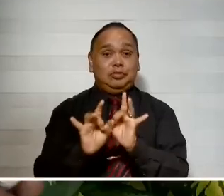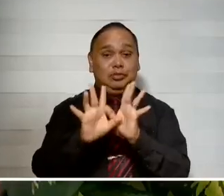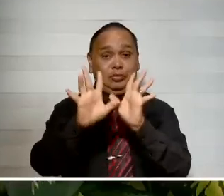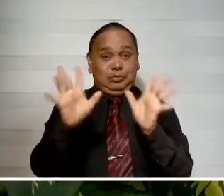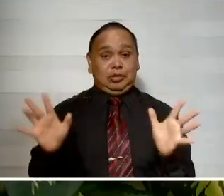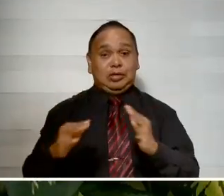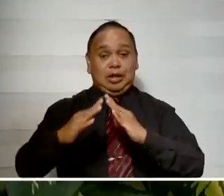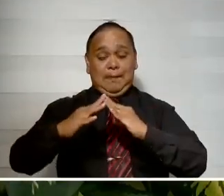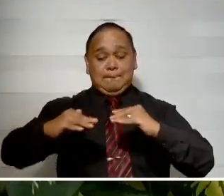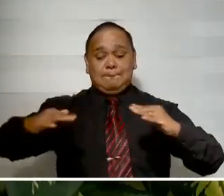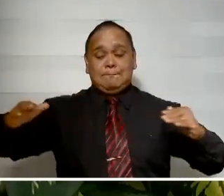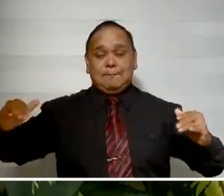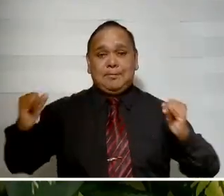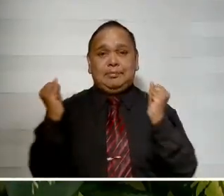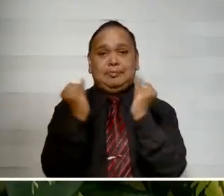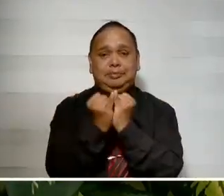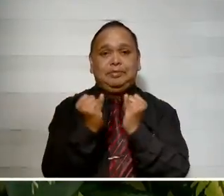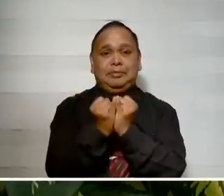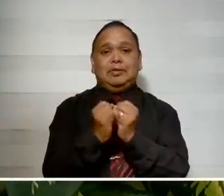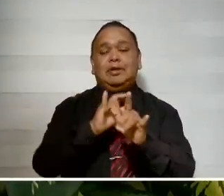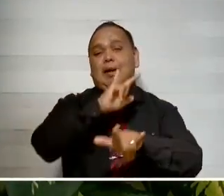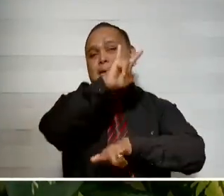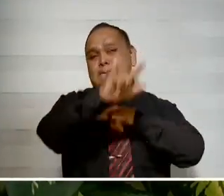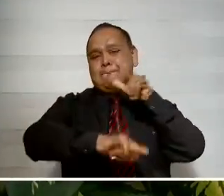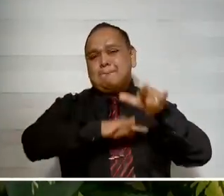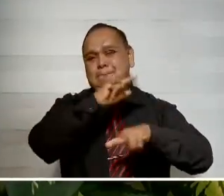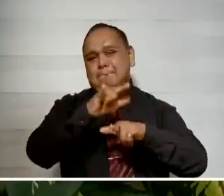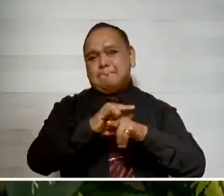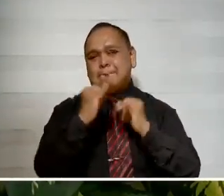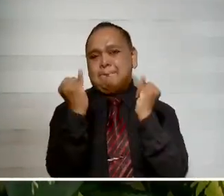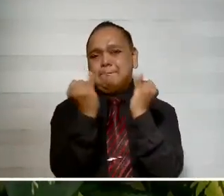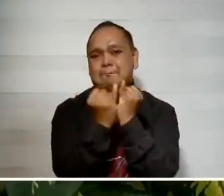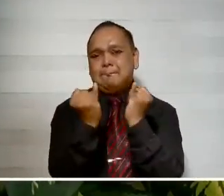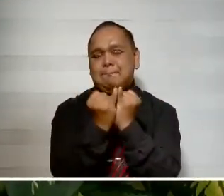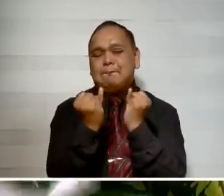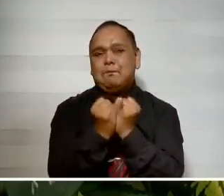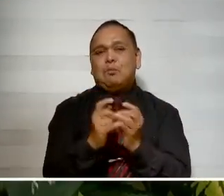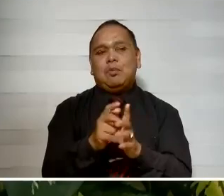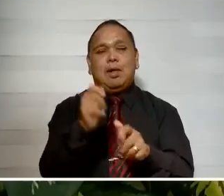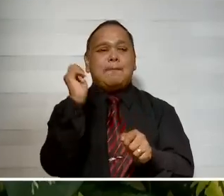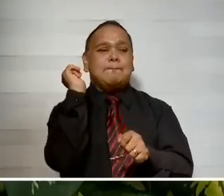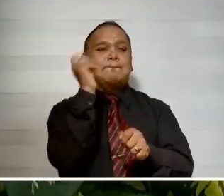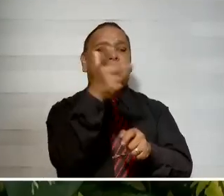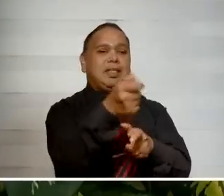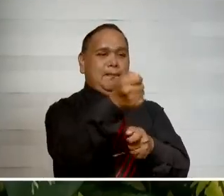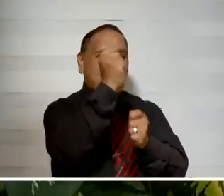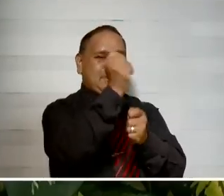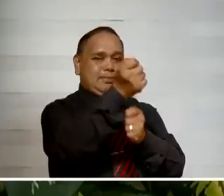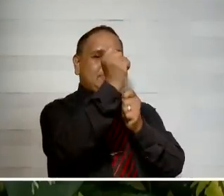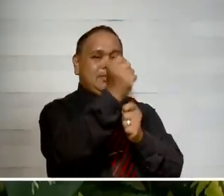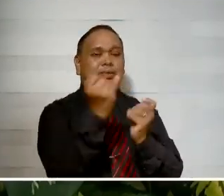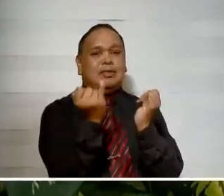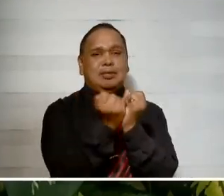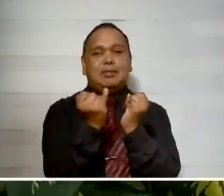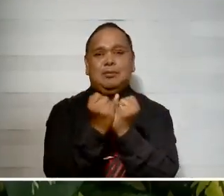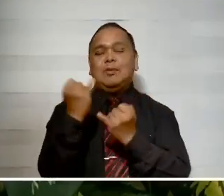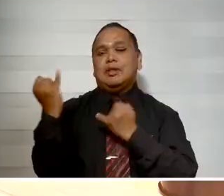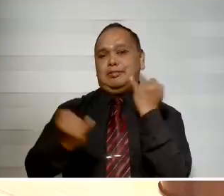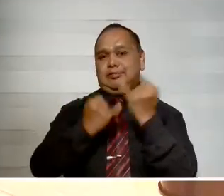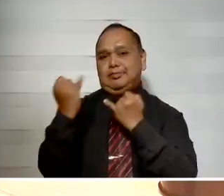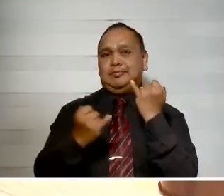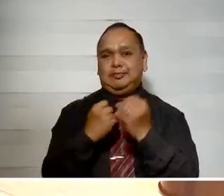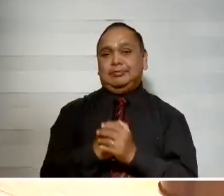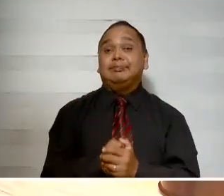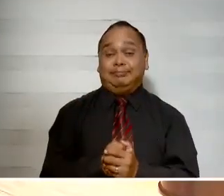Mango en agosto, y además pues lo que es su torneo de pesca, que también es muy concurrido. No, pero además ahí hay una